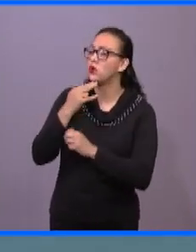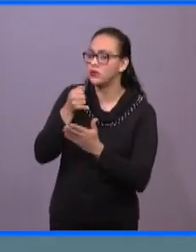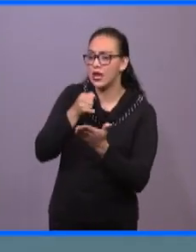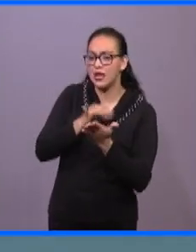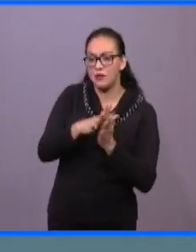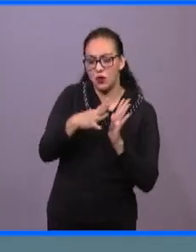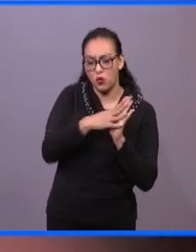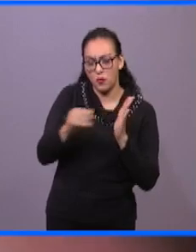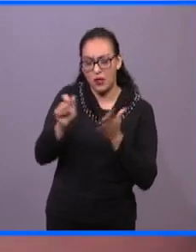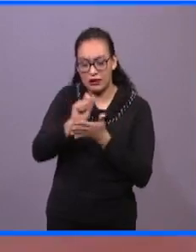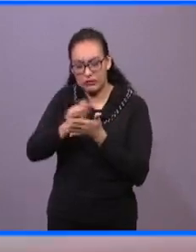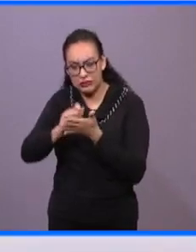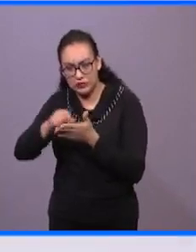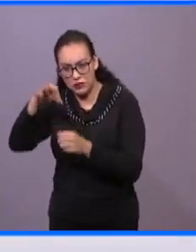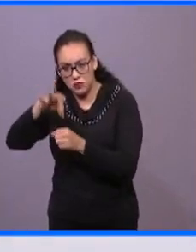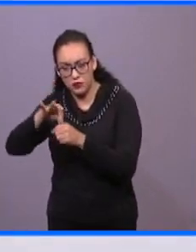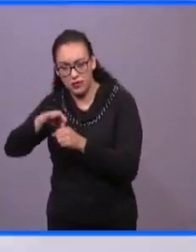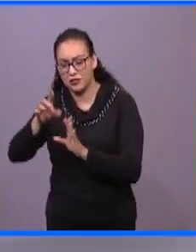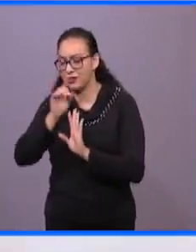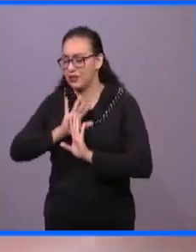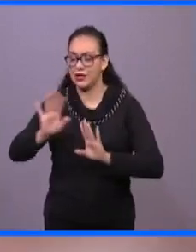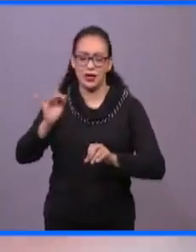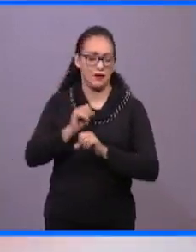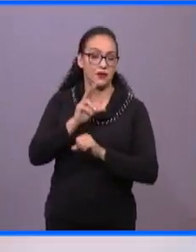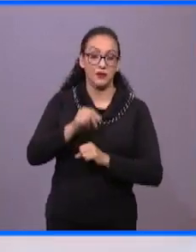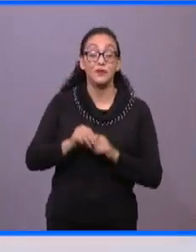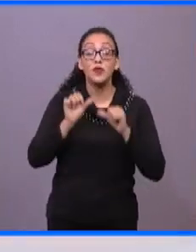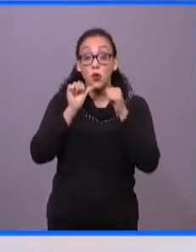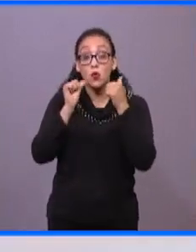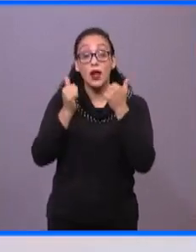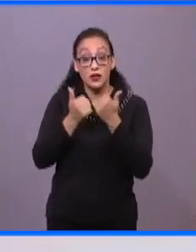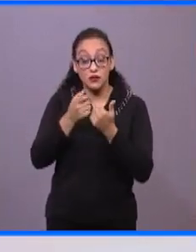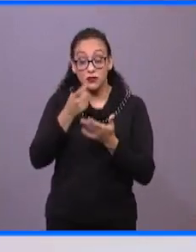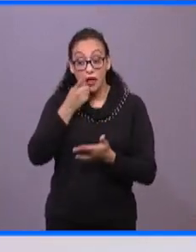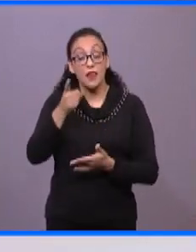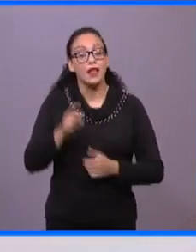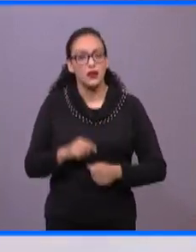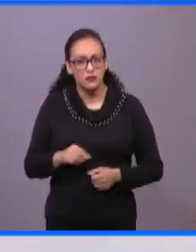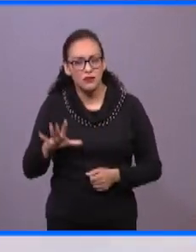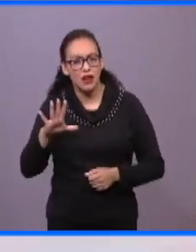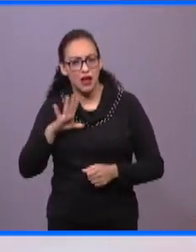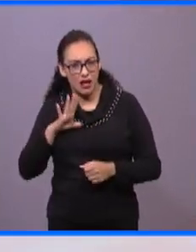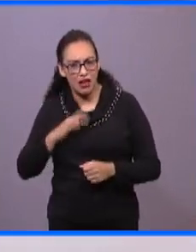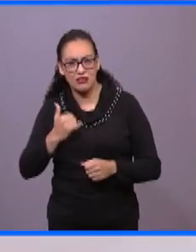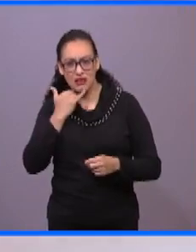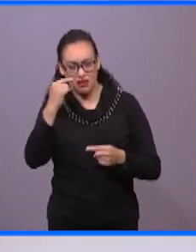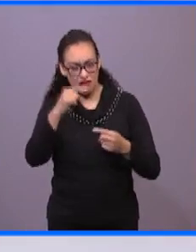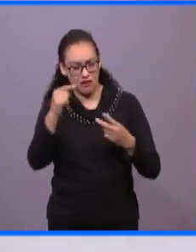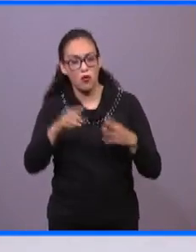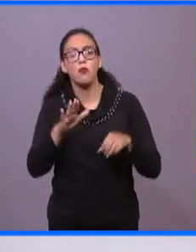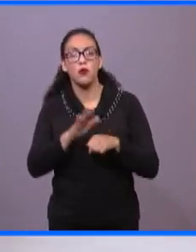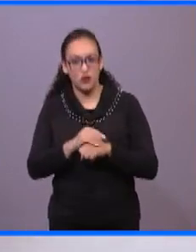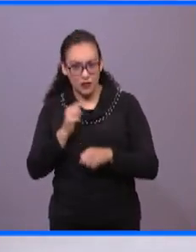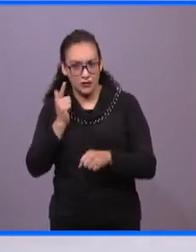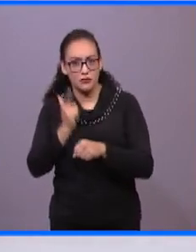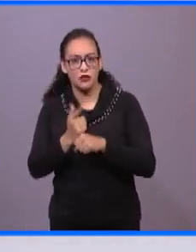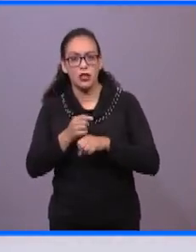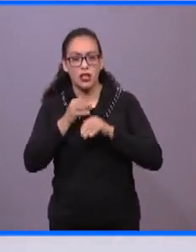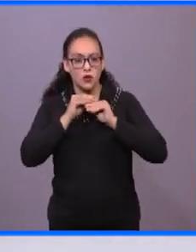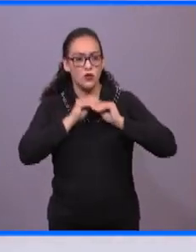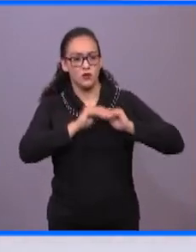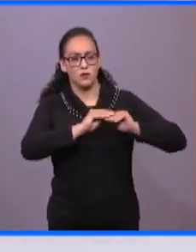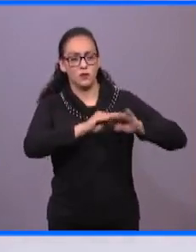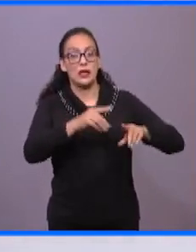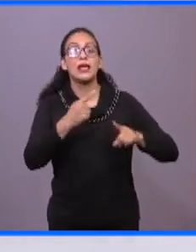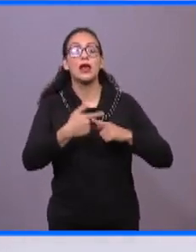llamados acordeones. En el asunto, una asociación civil señaló diversas infracciones derivadas de la difusión de propaganda ilícita por